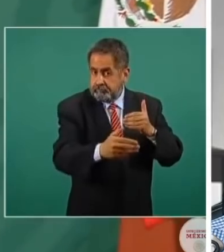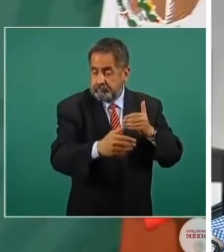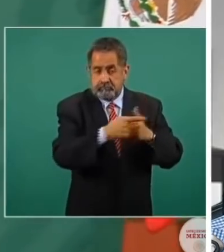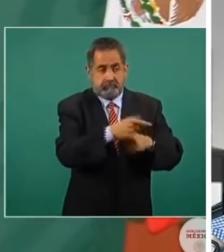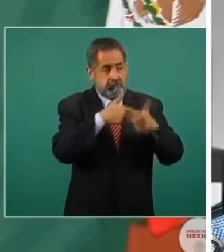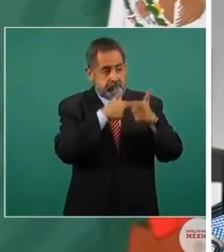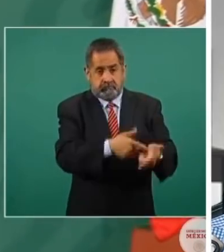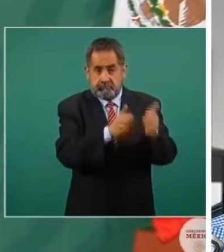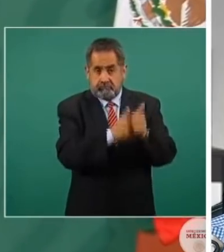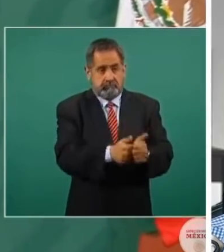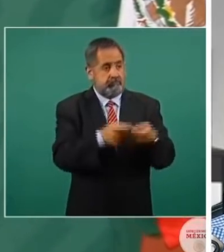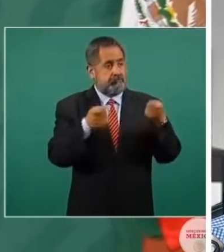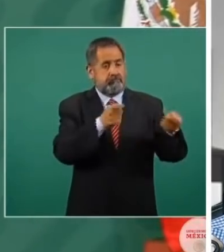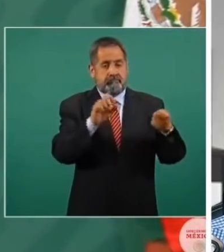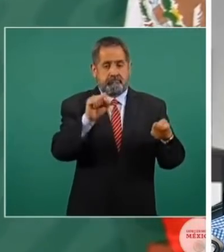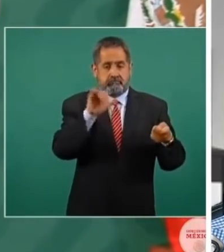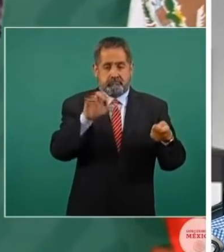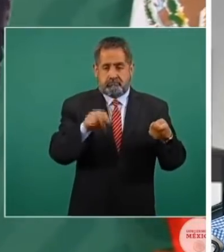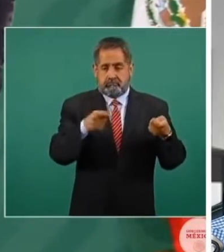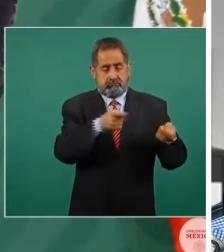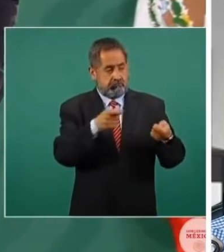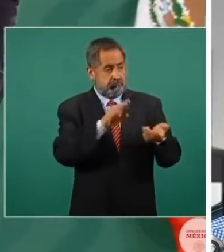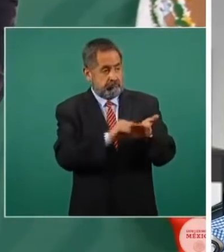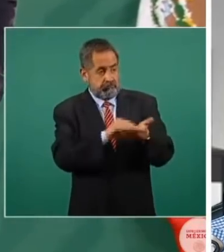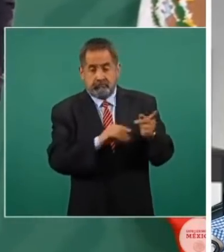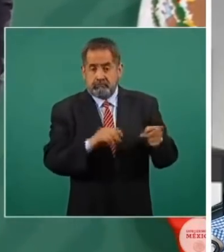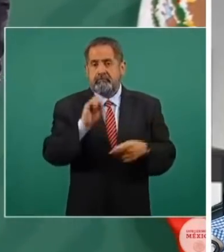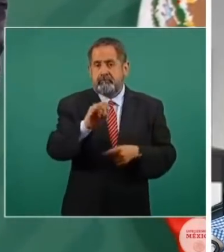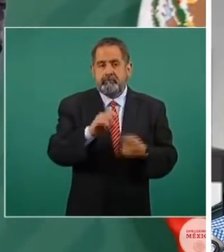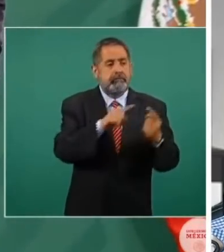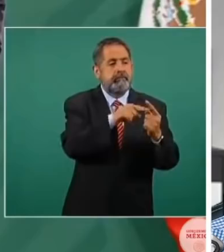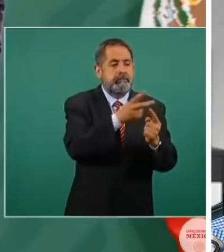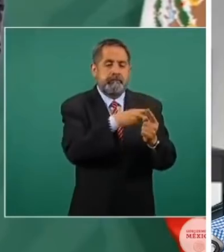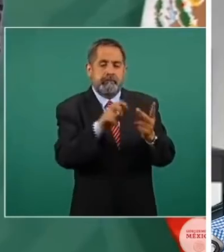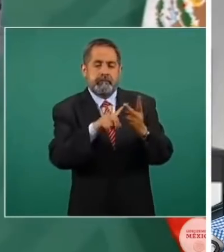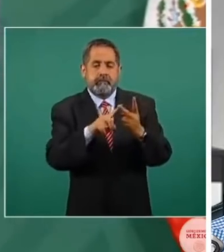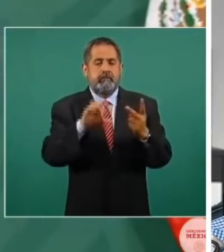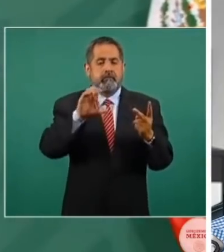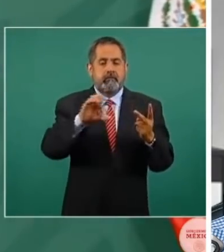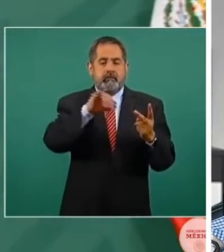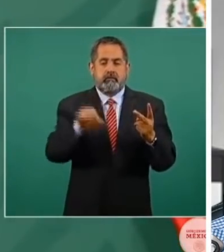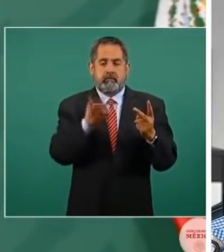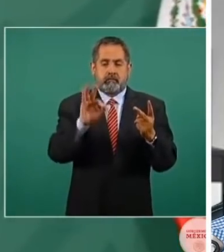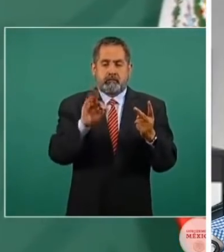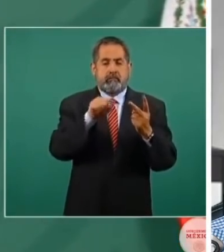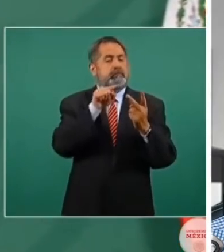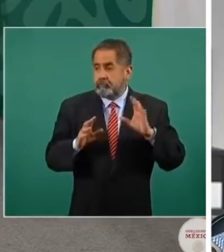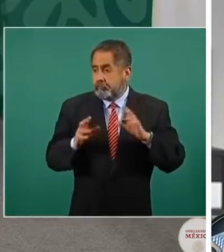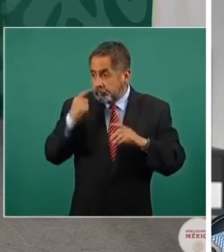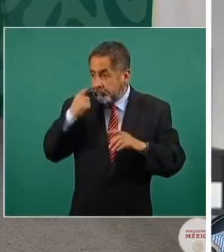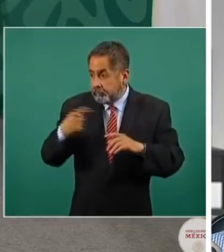su permanencia, sobre todo en el Consejo de la Judicatura.